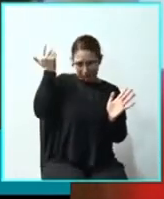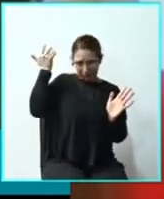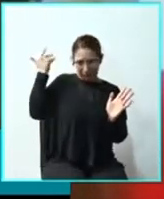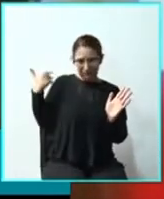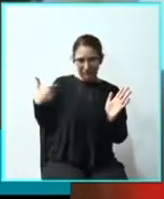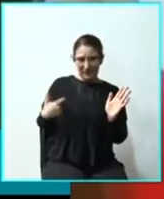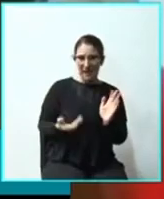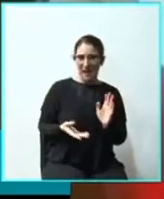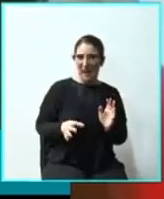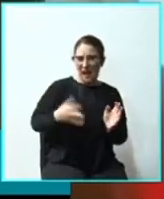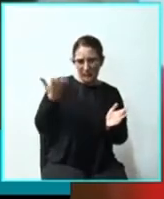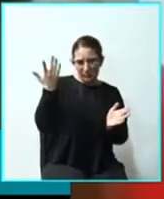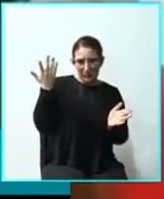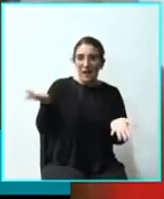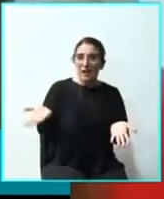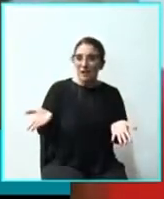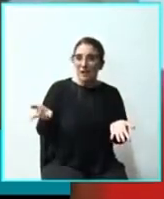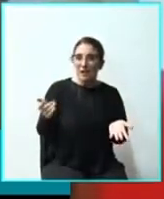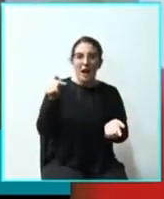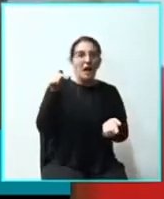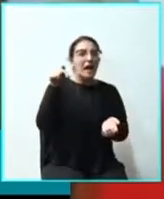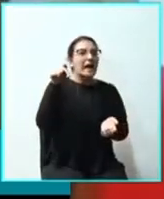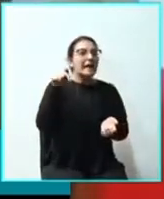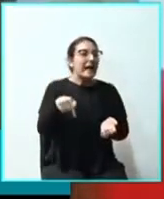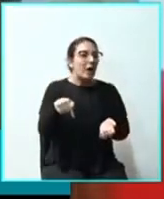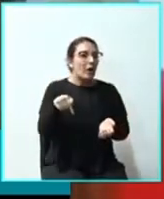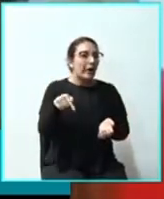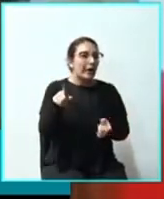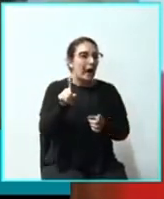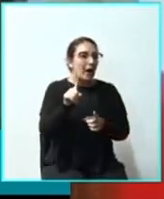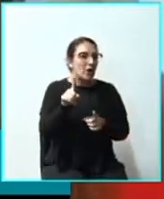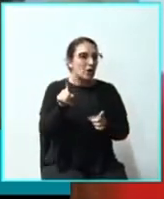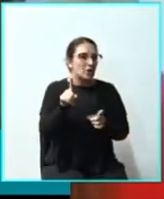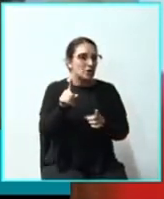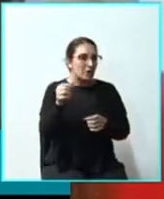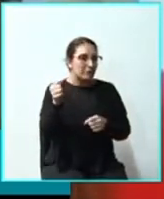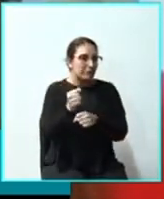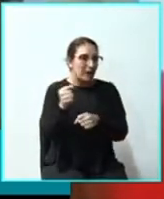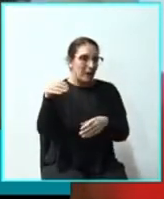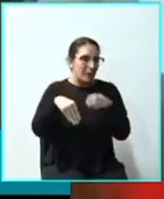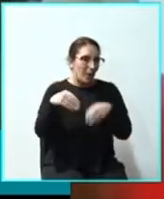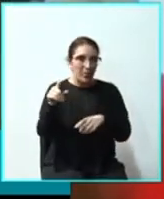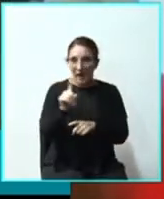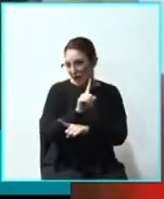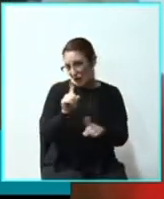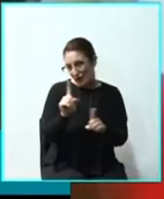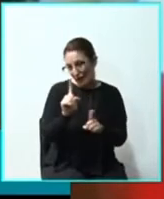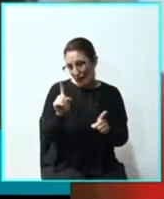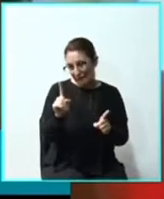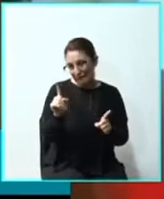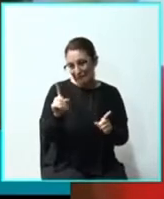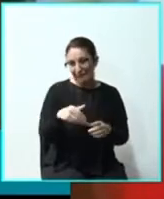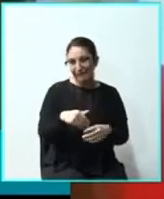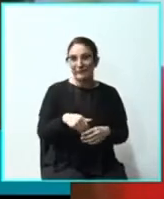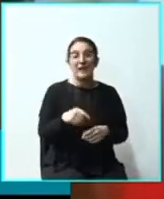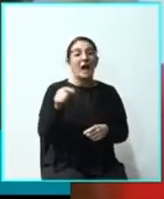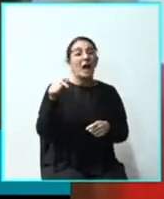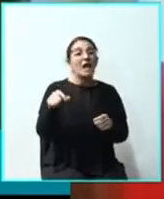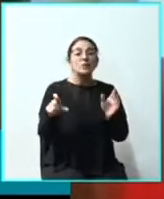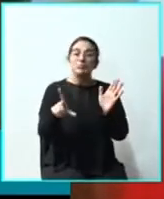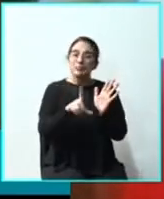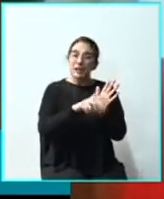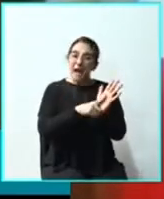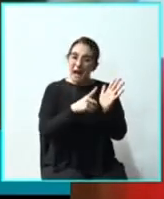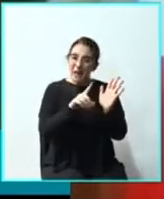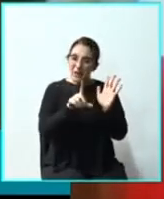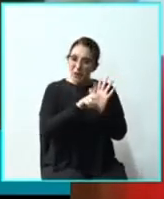mucho tiempo y no la estamos por votar en este momento, señor presidente. Es una norma